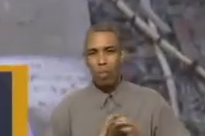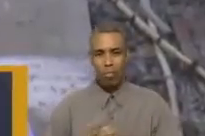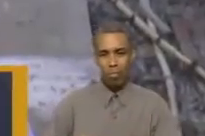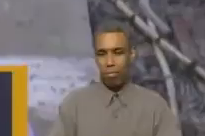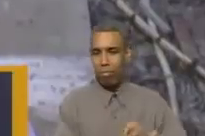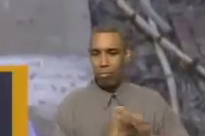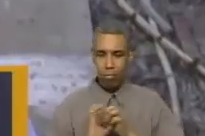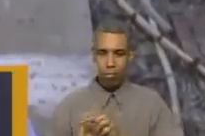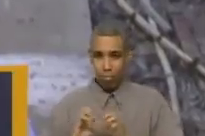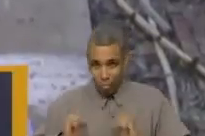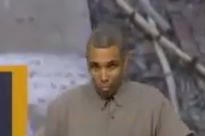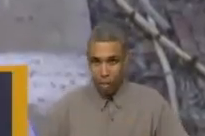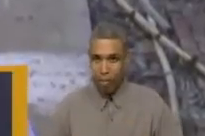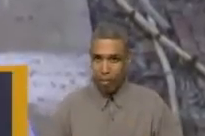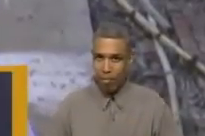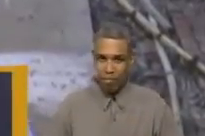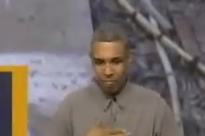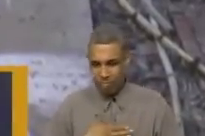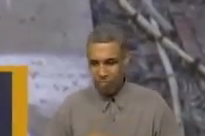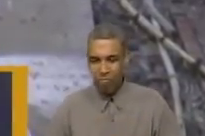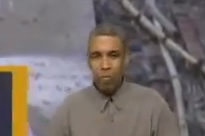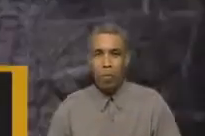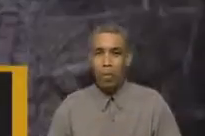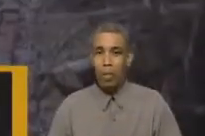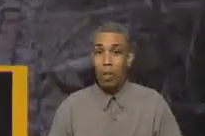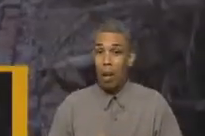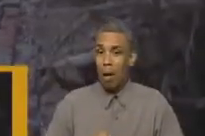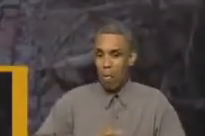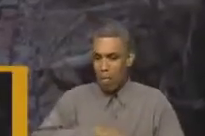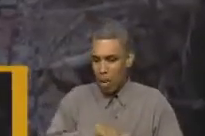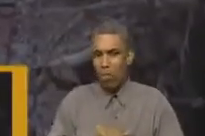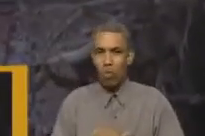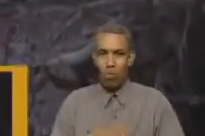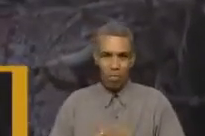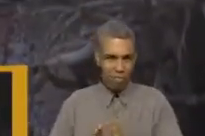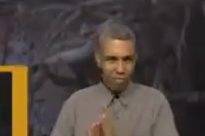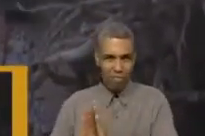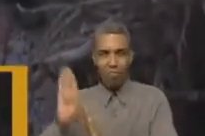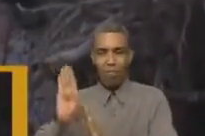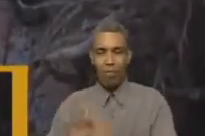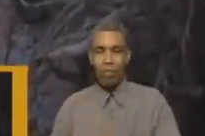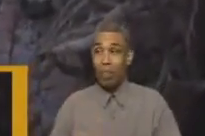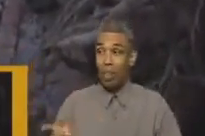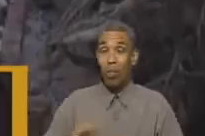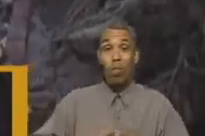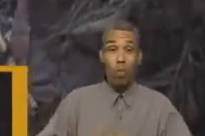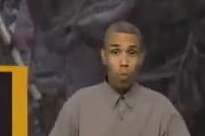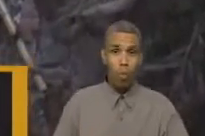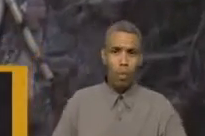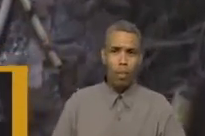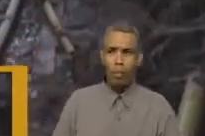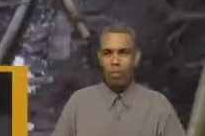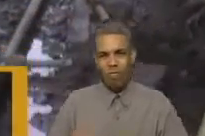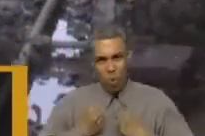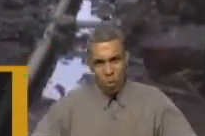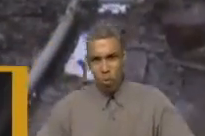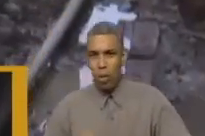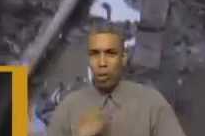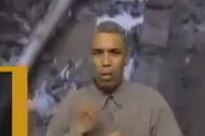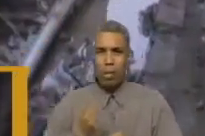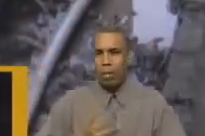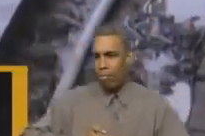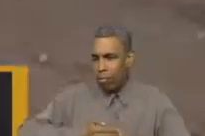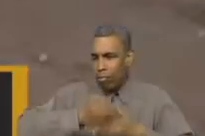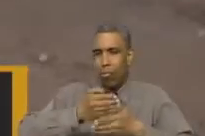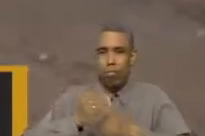puesto a la tarea a sacar el barrio adelante. Con el mismo esfuerzo y tesón, estos habitantes buscan conseguir los materiales para construir un